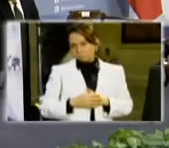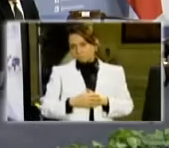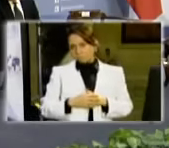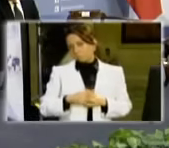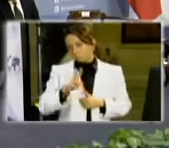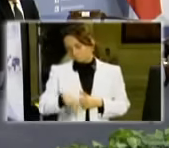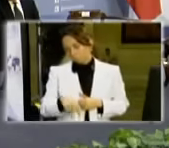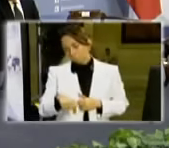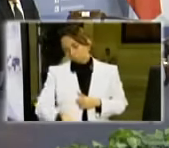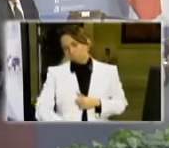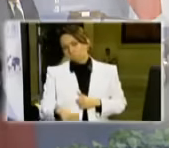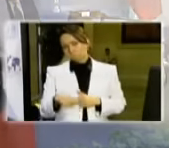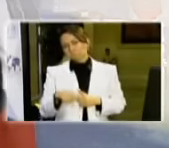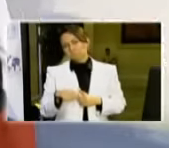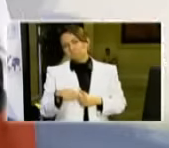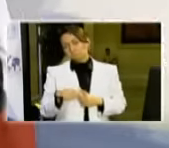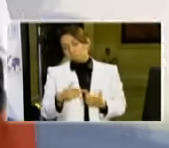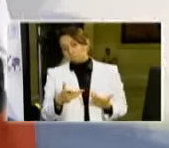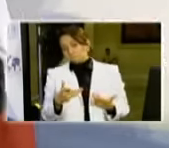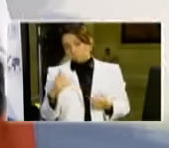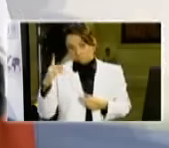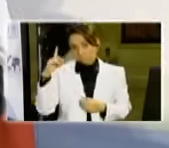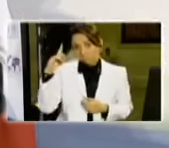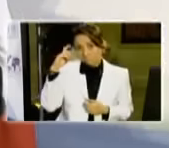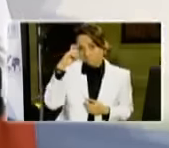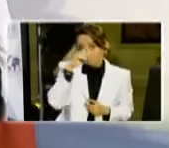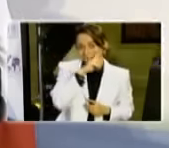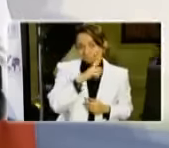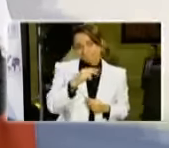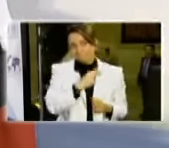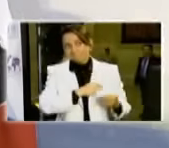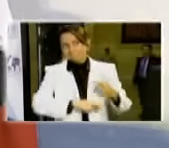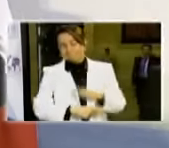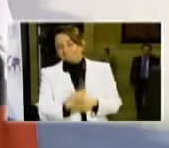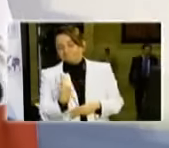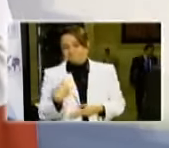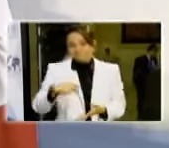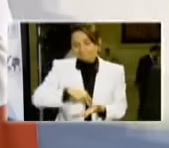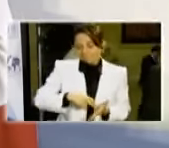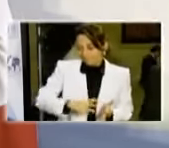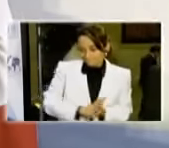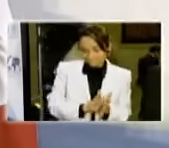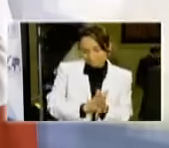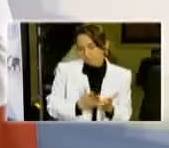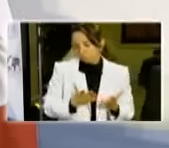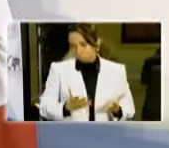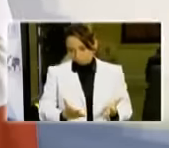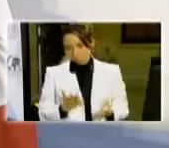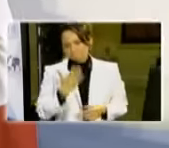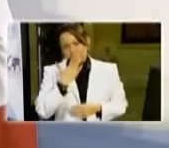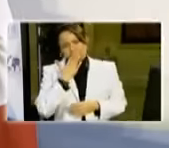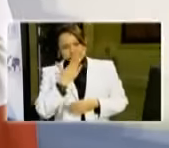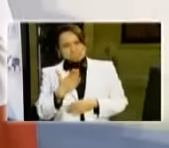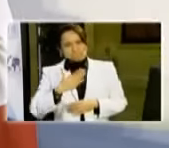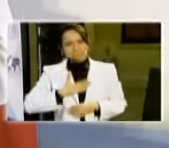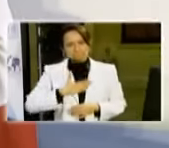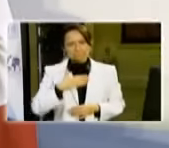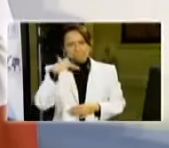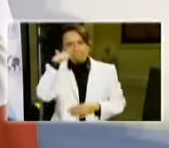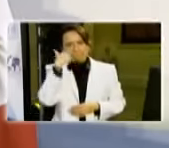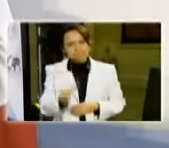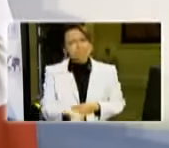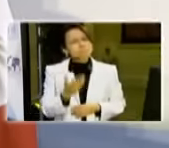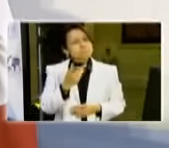discutir. El embajador de México en Chile también está, por cierto, de discutir la